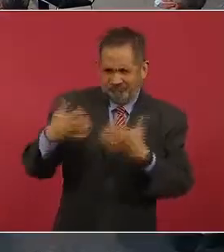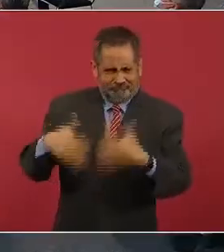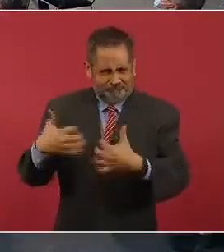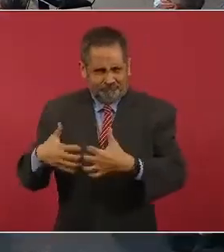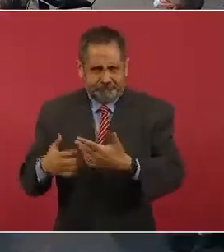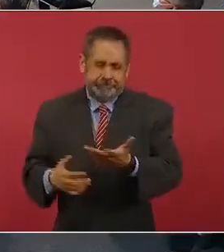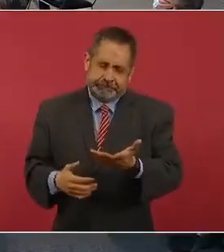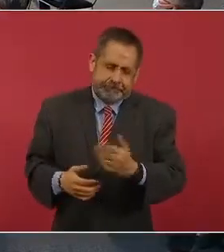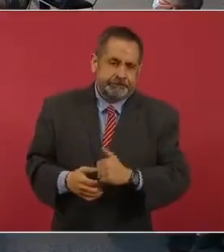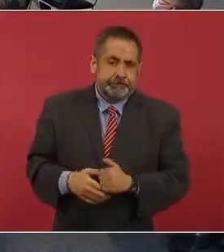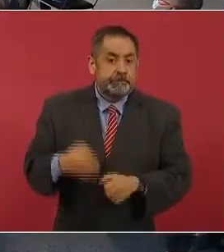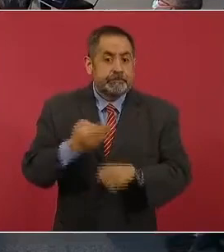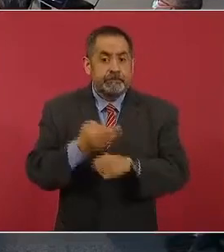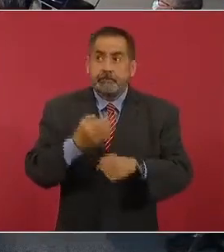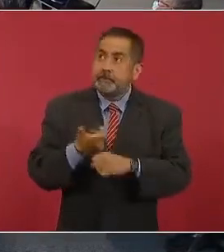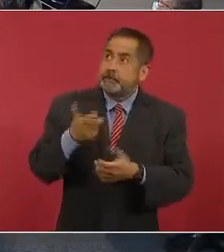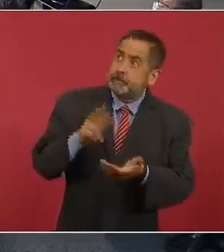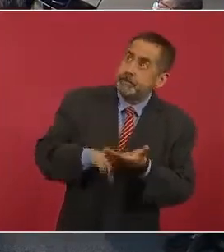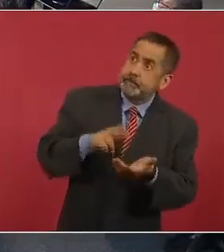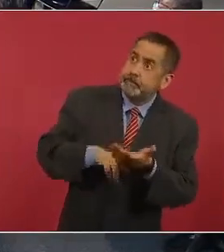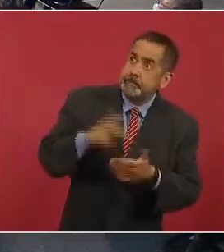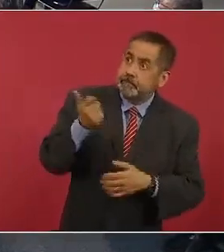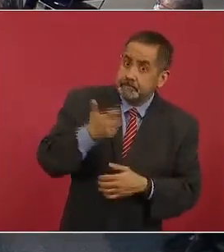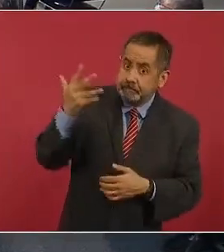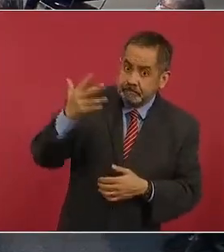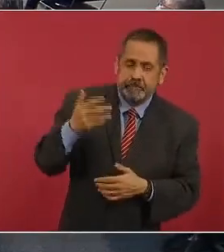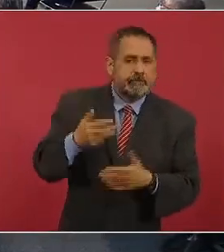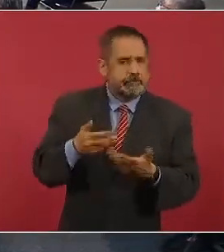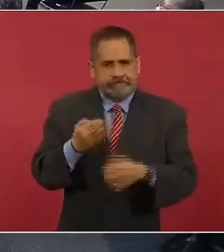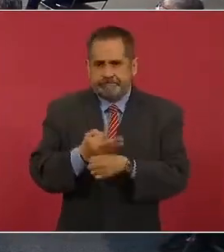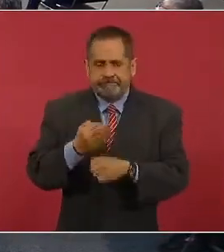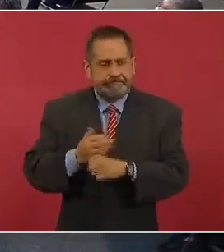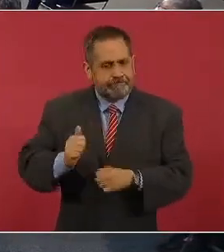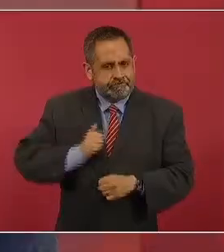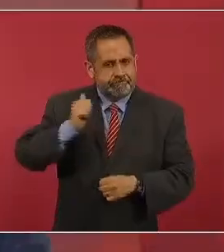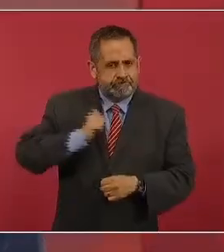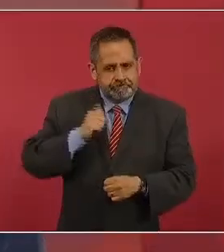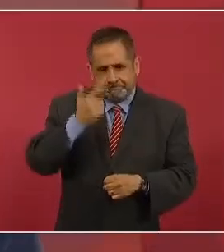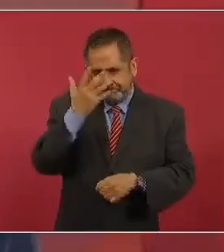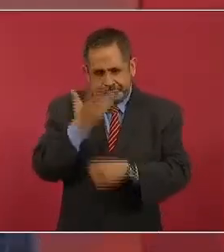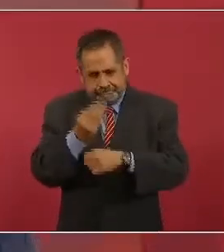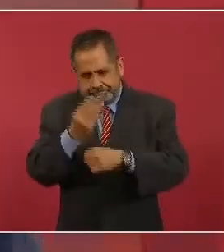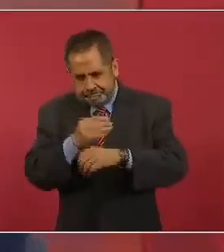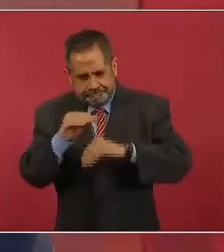Entonces, ahora que el precio está alto, estamos aprovechando para terminar de